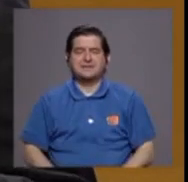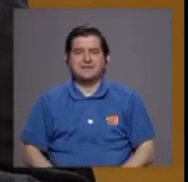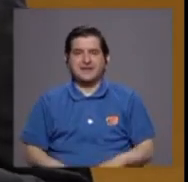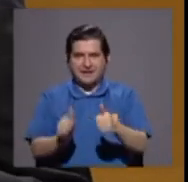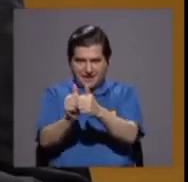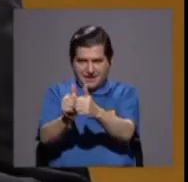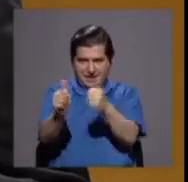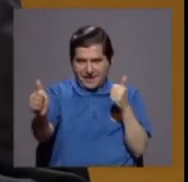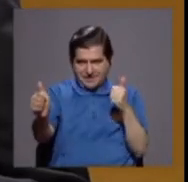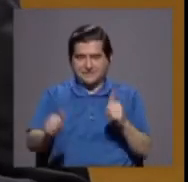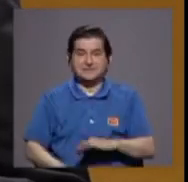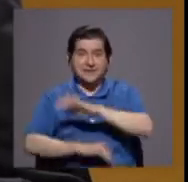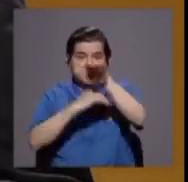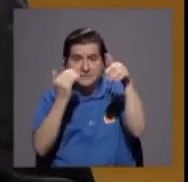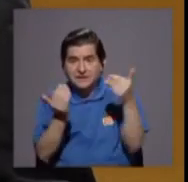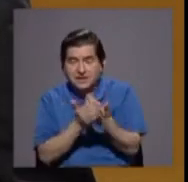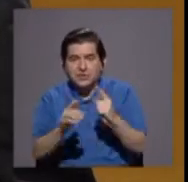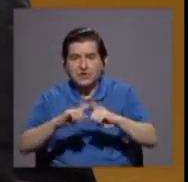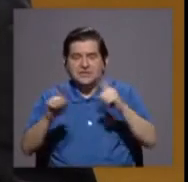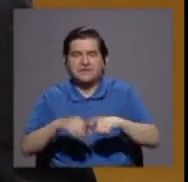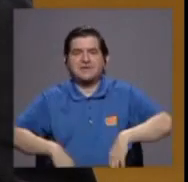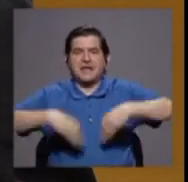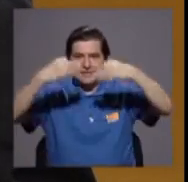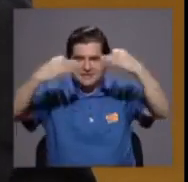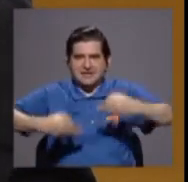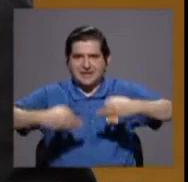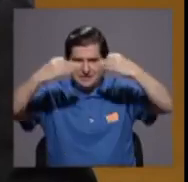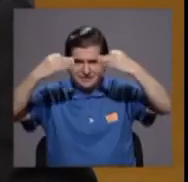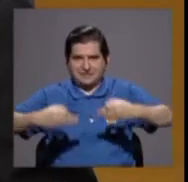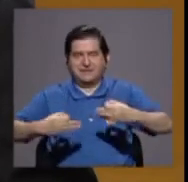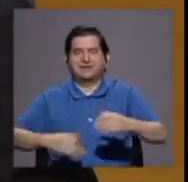distancia y todas las medidas